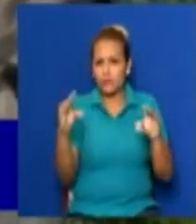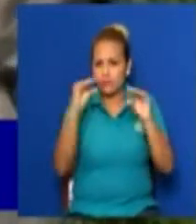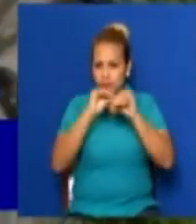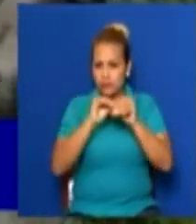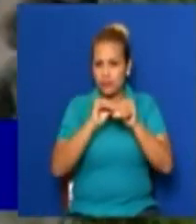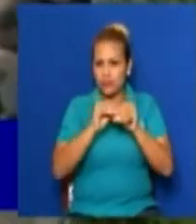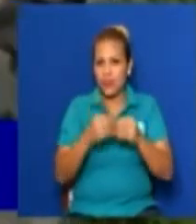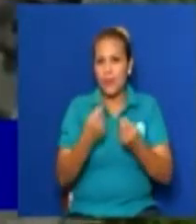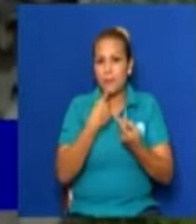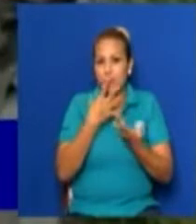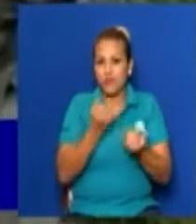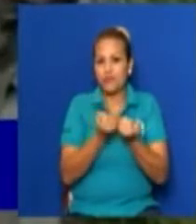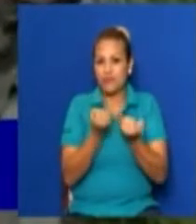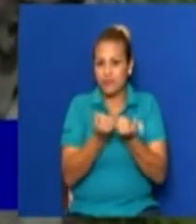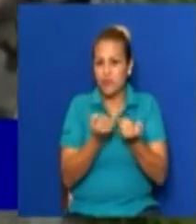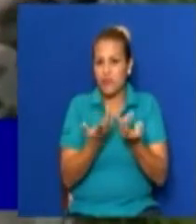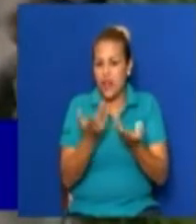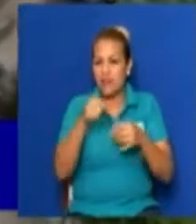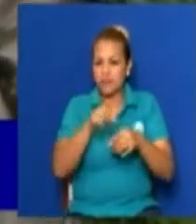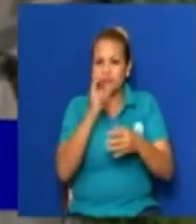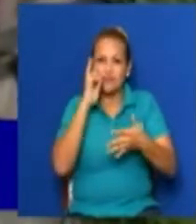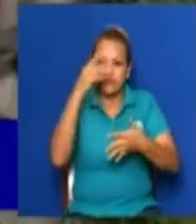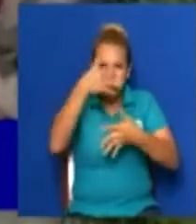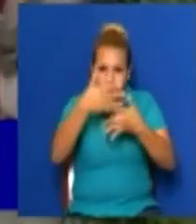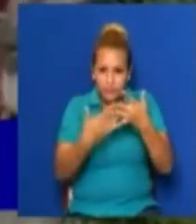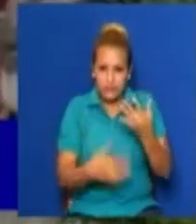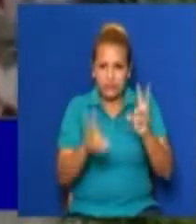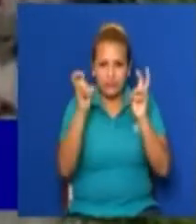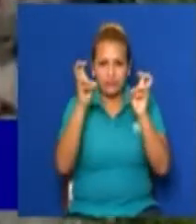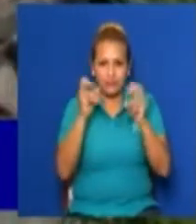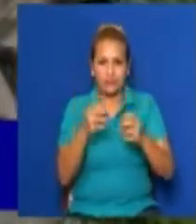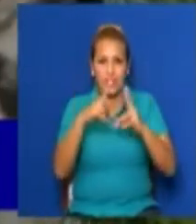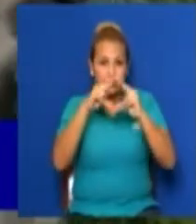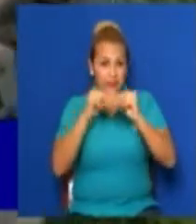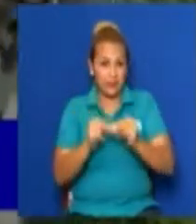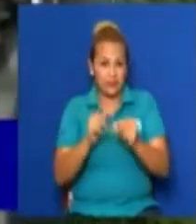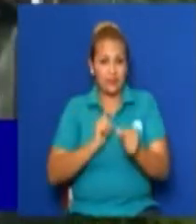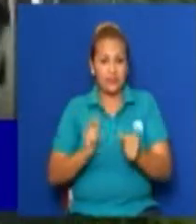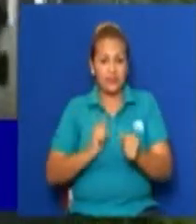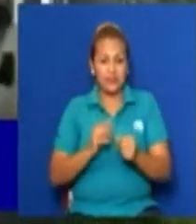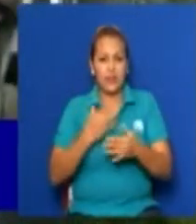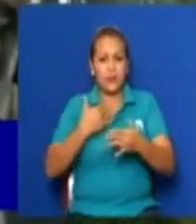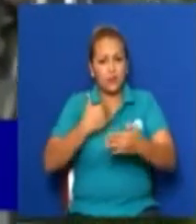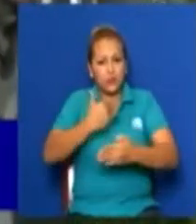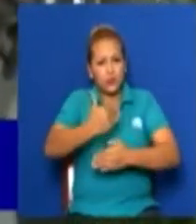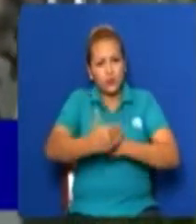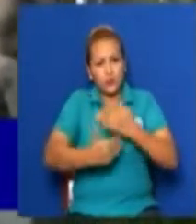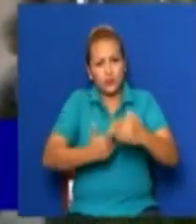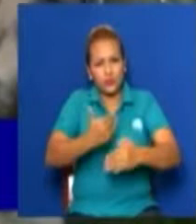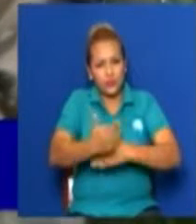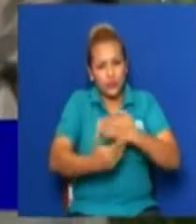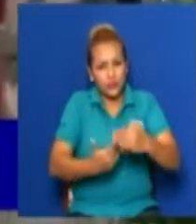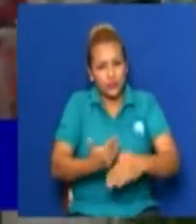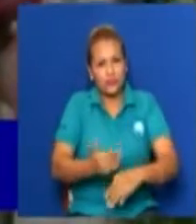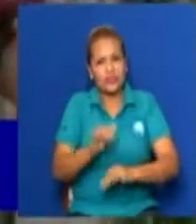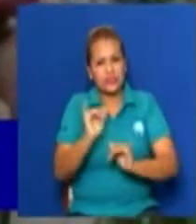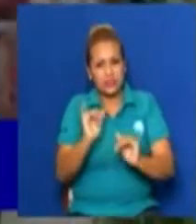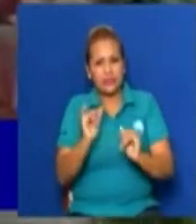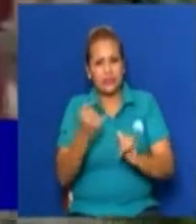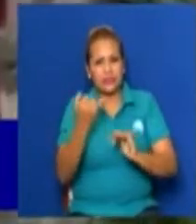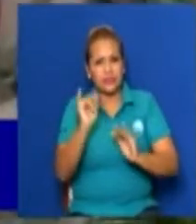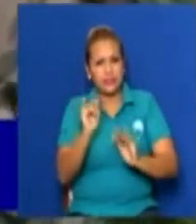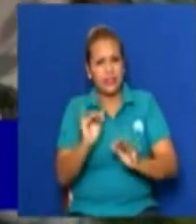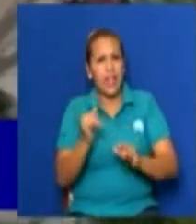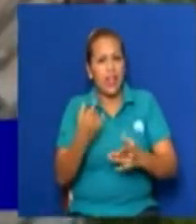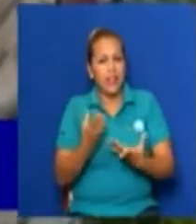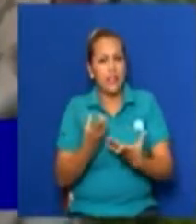ratificados. Y además, Nicaragua ha tenido un proceso de adecuación de la normativa